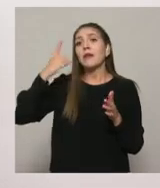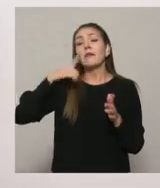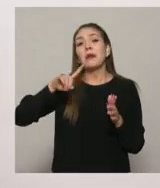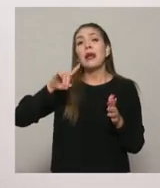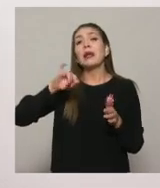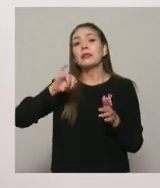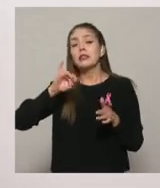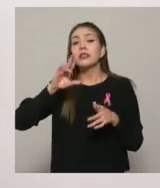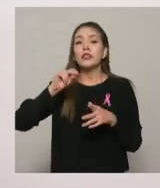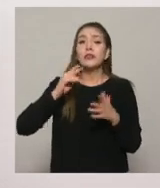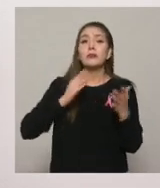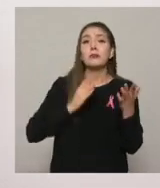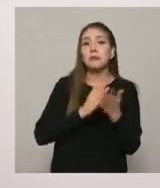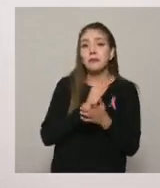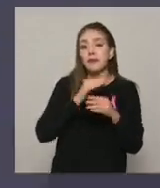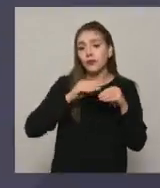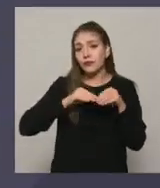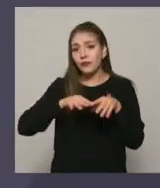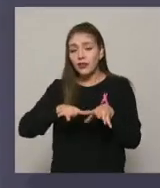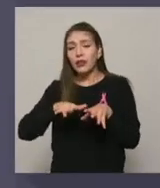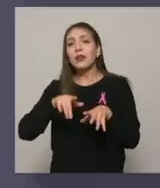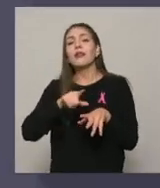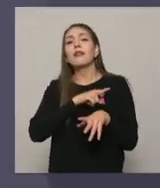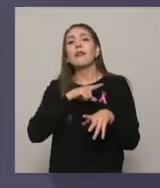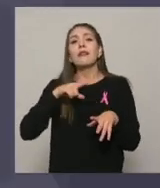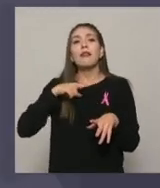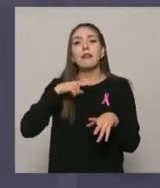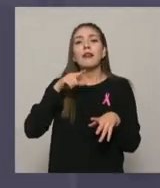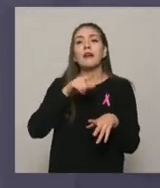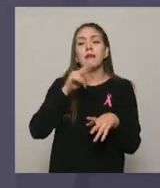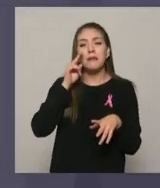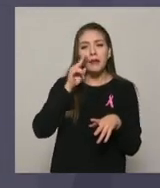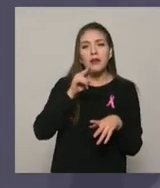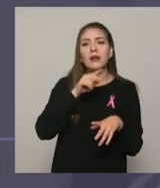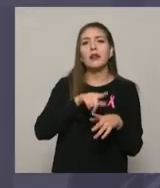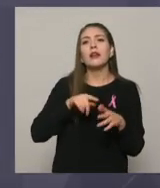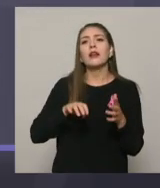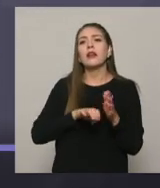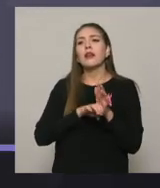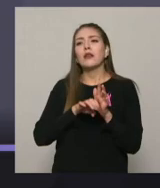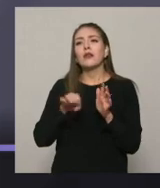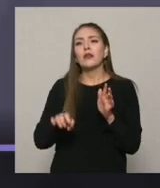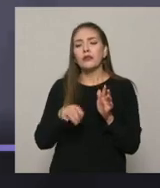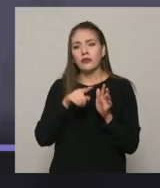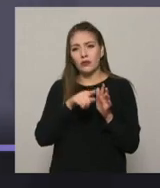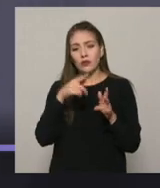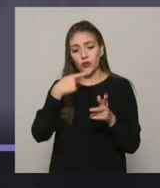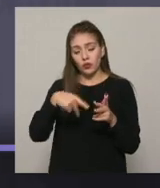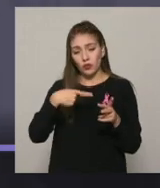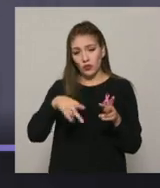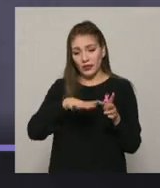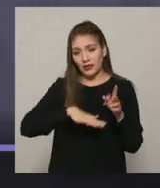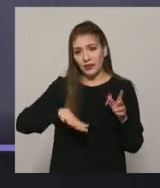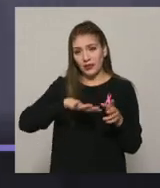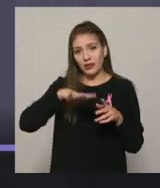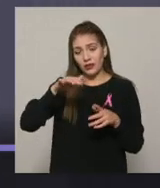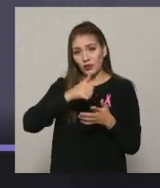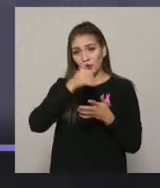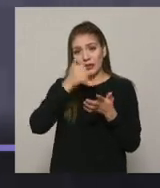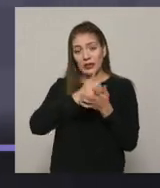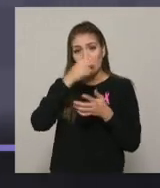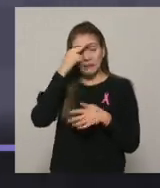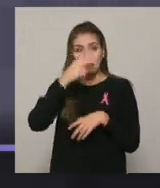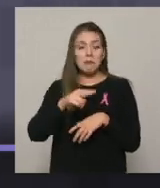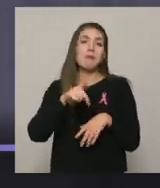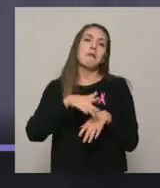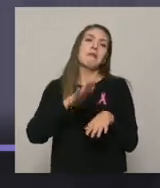vemos si tiene que ver, primero que tenga proximidad geográfica, es decir, siempre lo que tenga que ver con la Ciudad de México va a jalar más que lo que